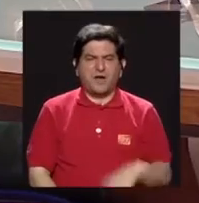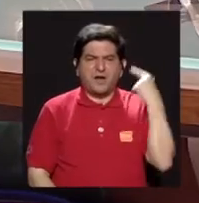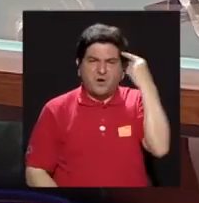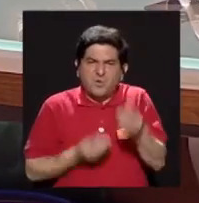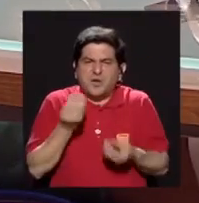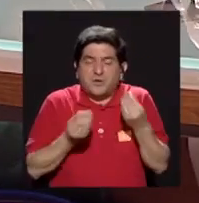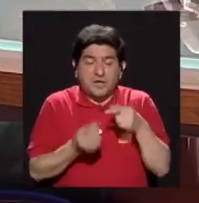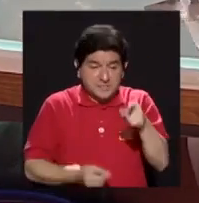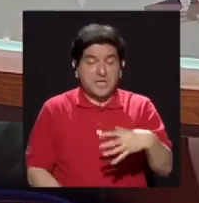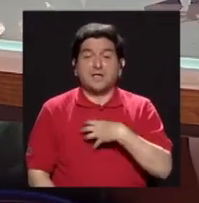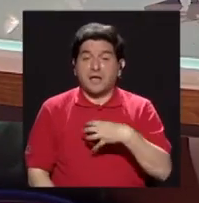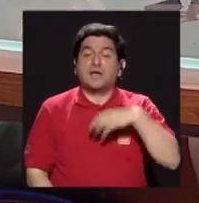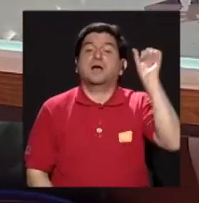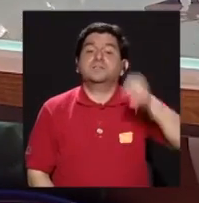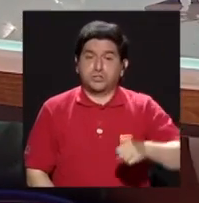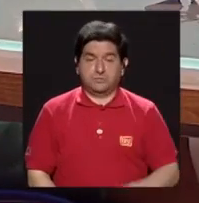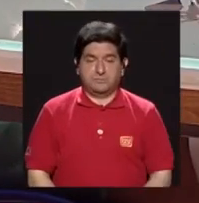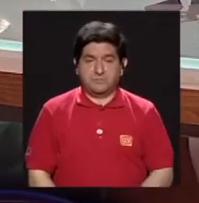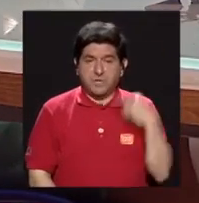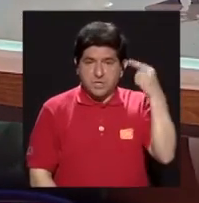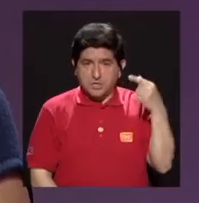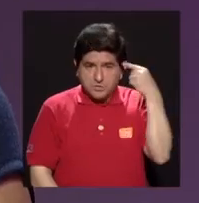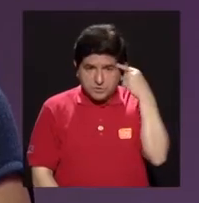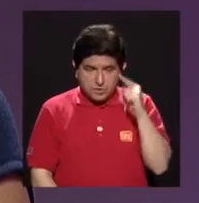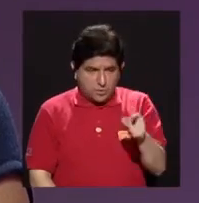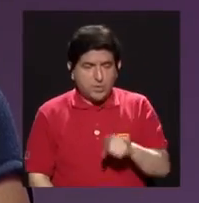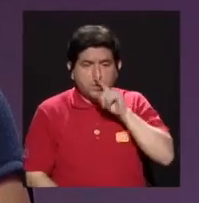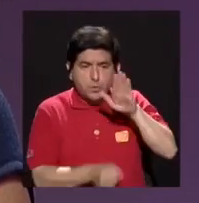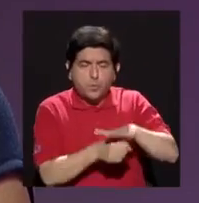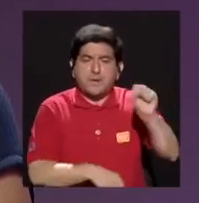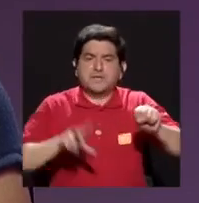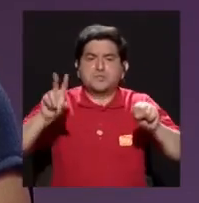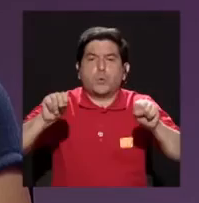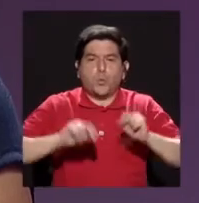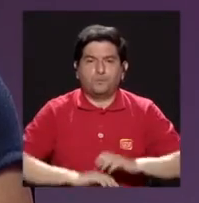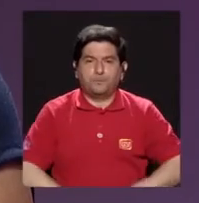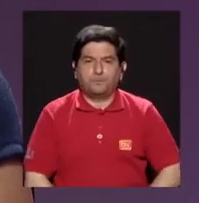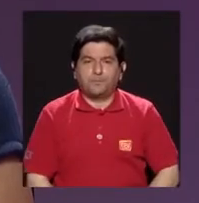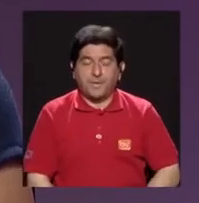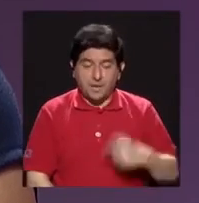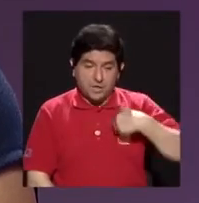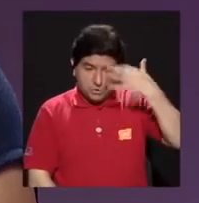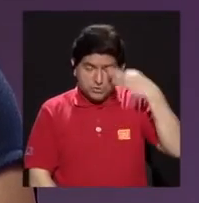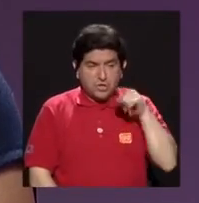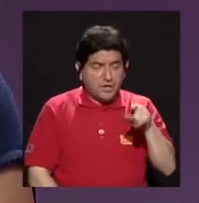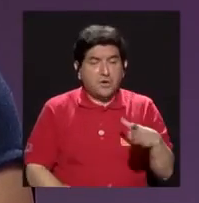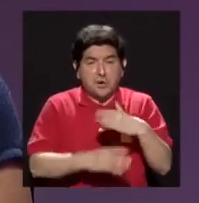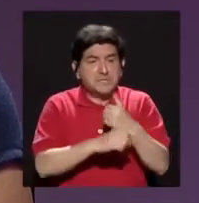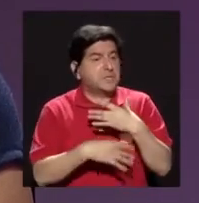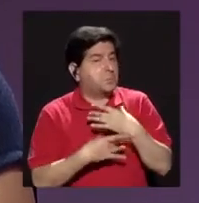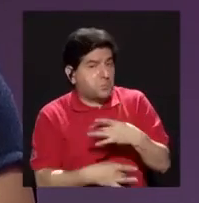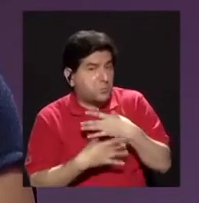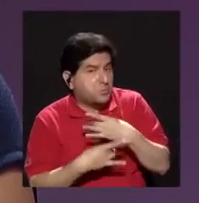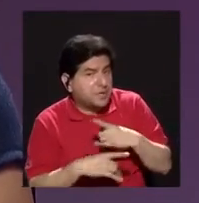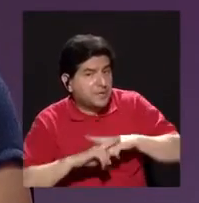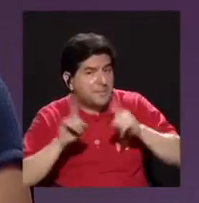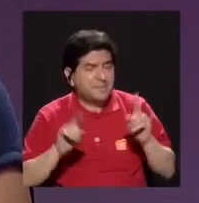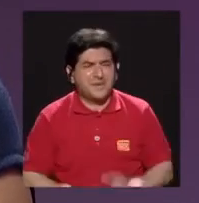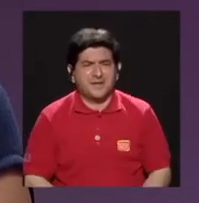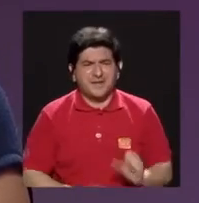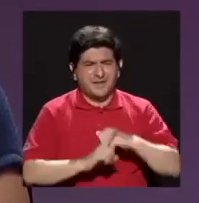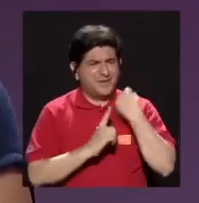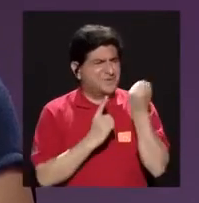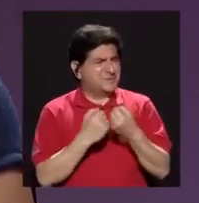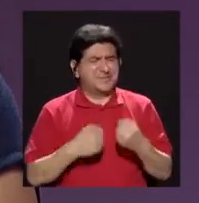podemos reclamar si el Estado, el gobierno está haciendo o no está haciendo. Para mí lo que hizo fue interesantísimo, pero es una cosa